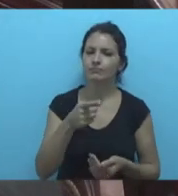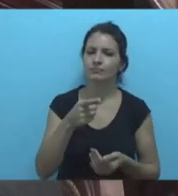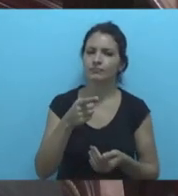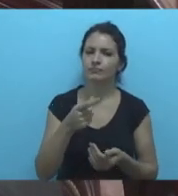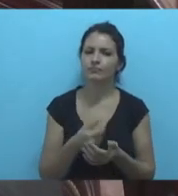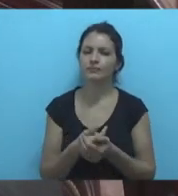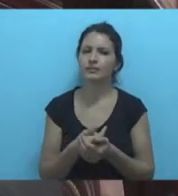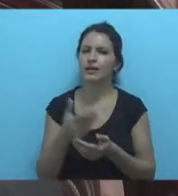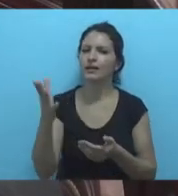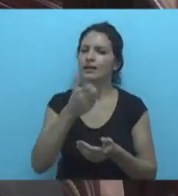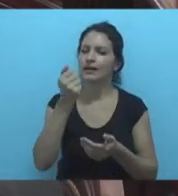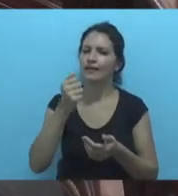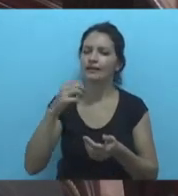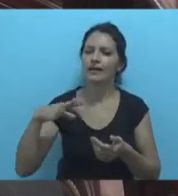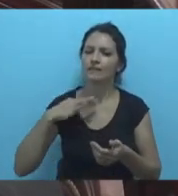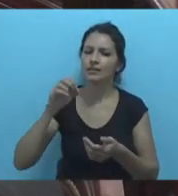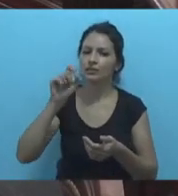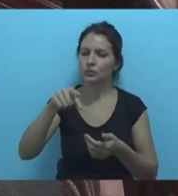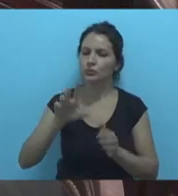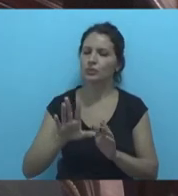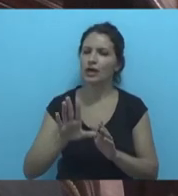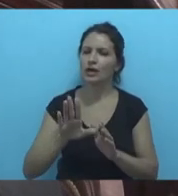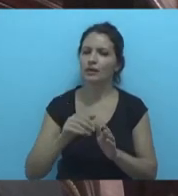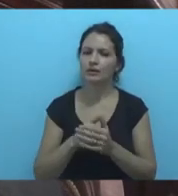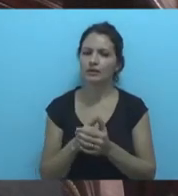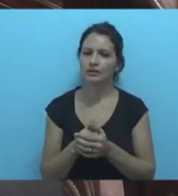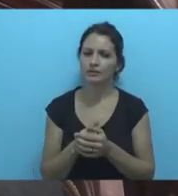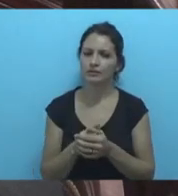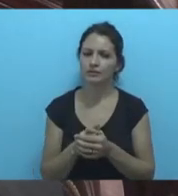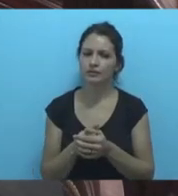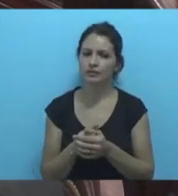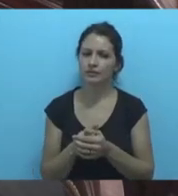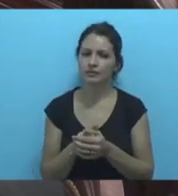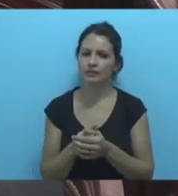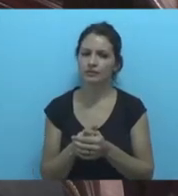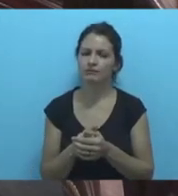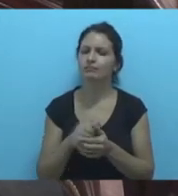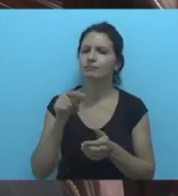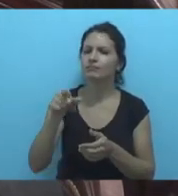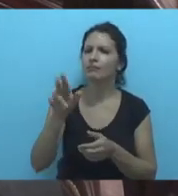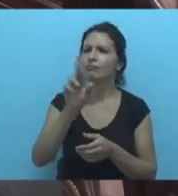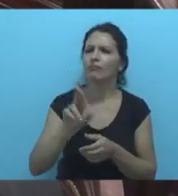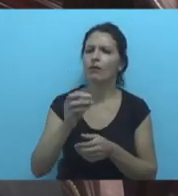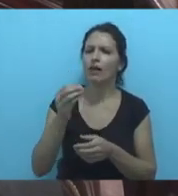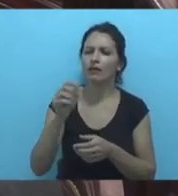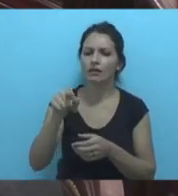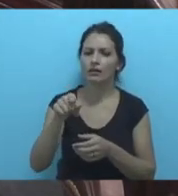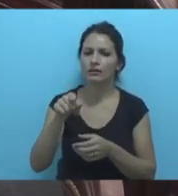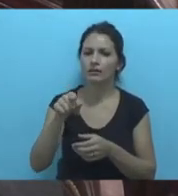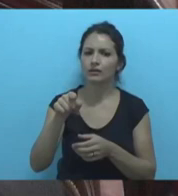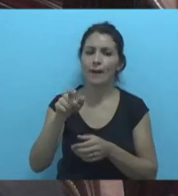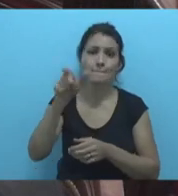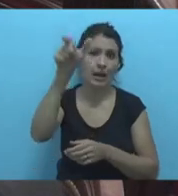rescata su trayectoria como activista. Marina fue una Una mujer que tuvo, como todas las